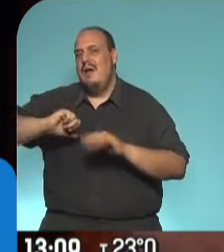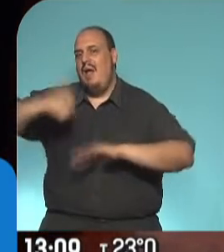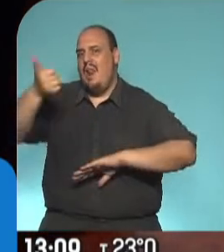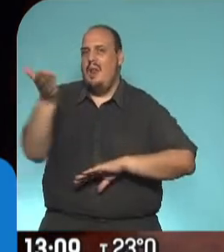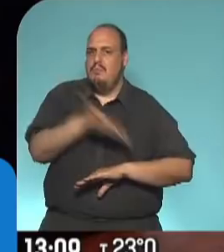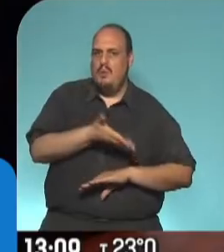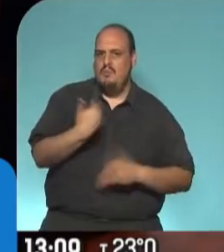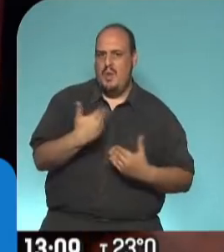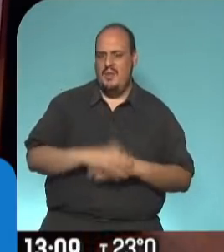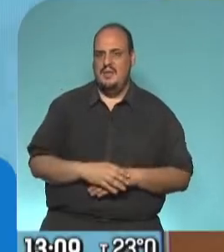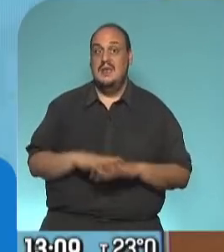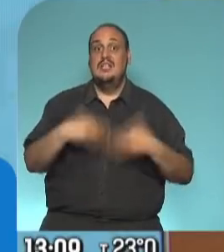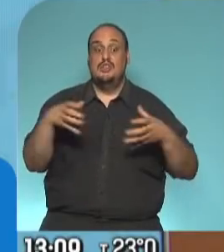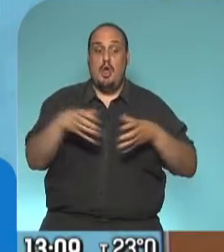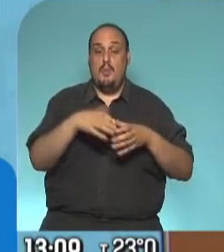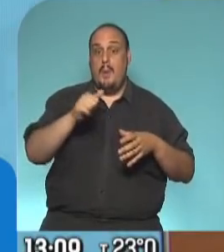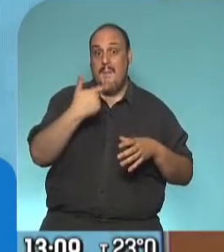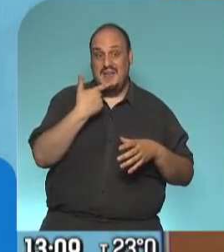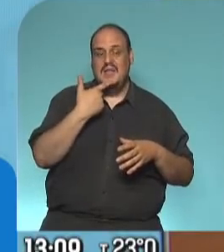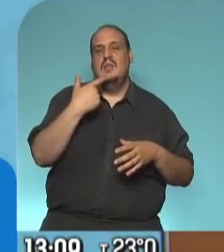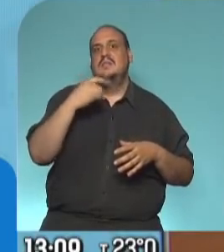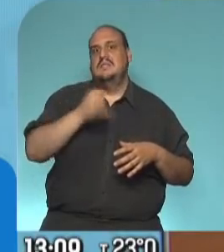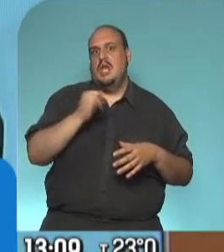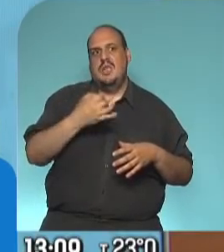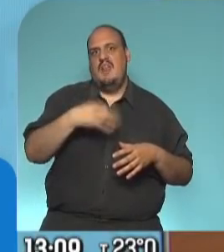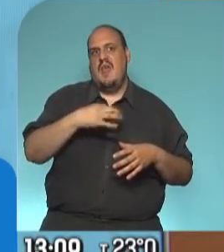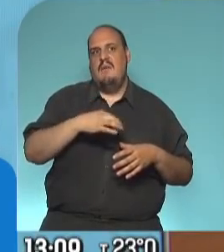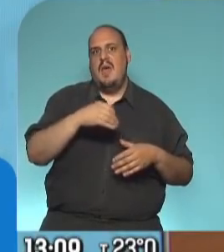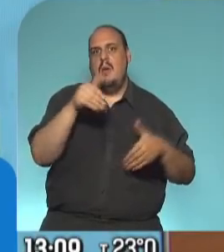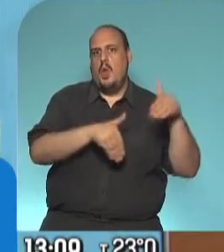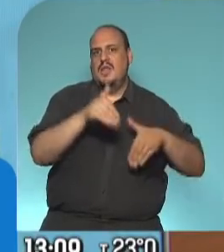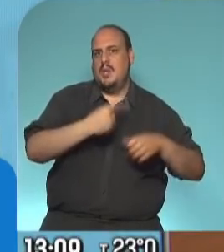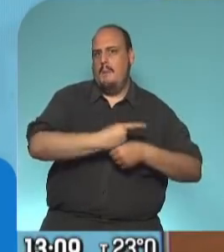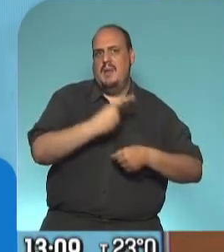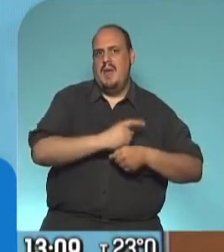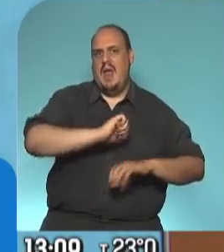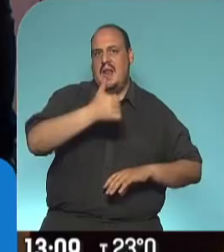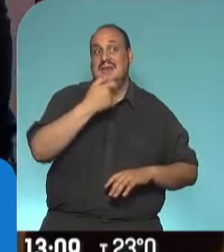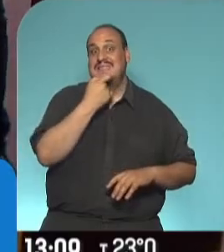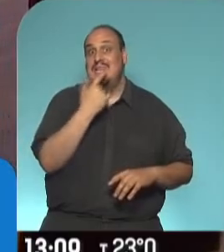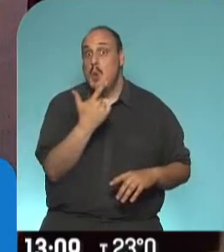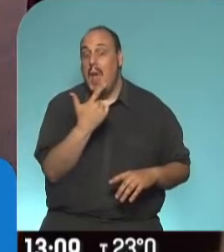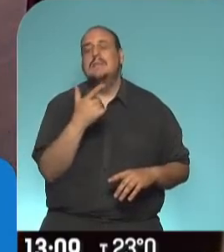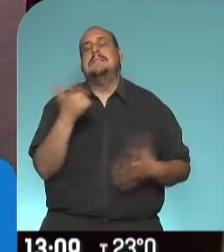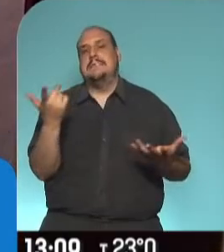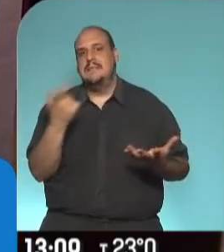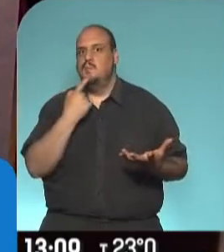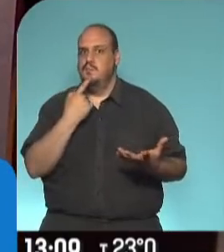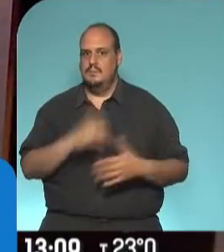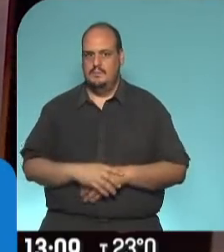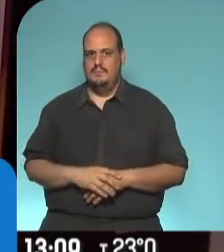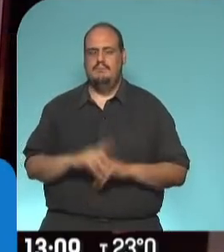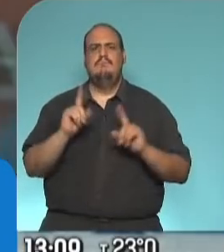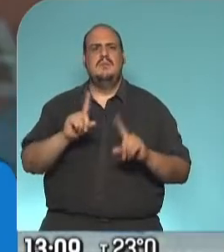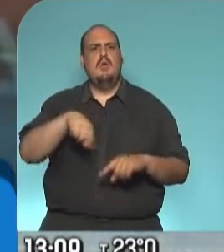el Movimiento al Socialismo de ganar las elecciones es ganar en primera vuelta. Si no, se abre un interrogante importante. Pero lo mencionamos recién, José, con el tema del resto